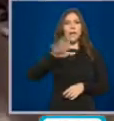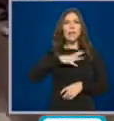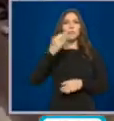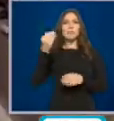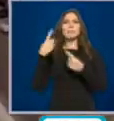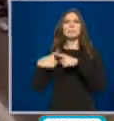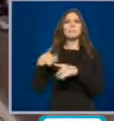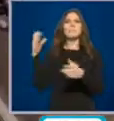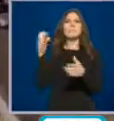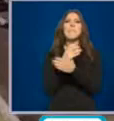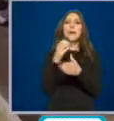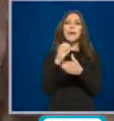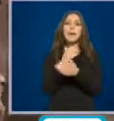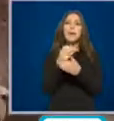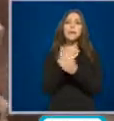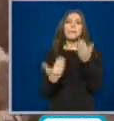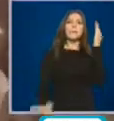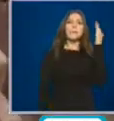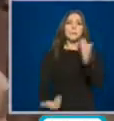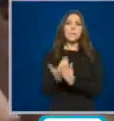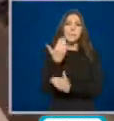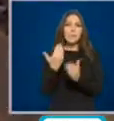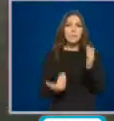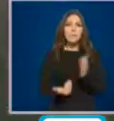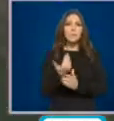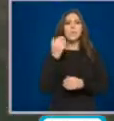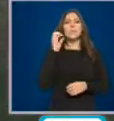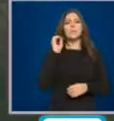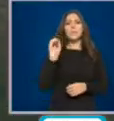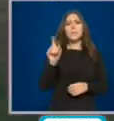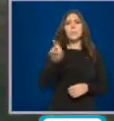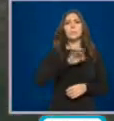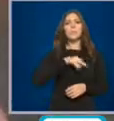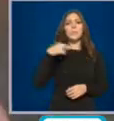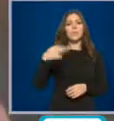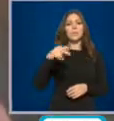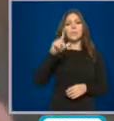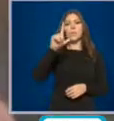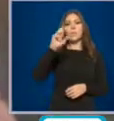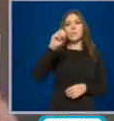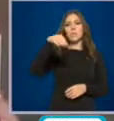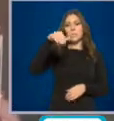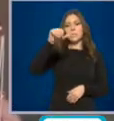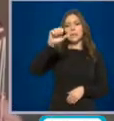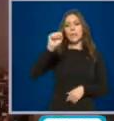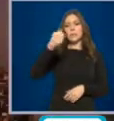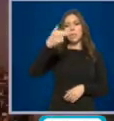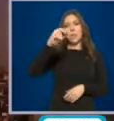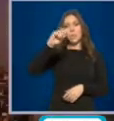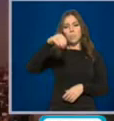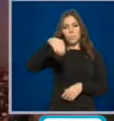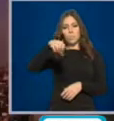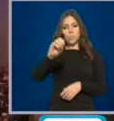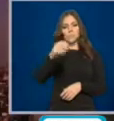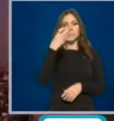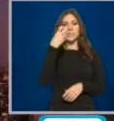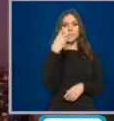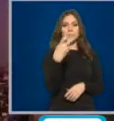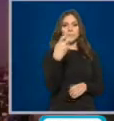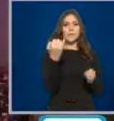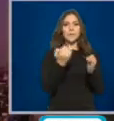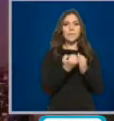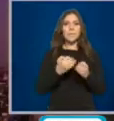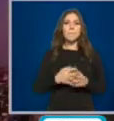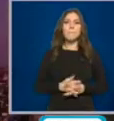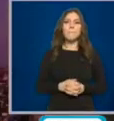hay, fíjate, incluso se le llama, podría llamarse también Lomas Homo, así le le dicen. Esta área comúnmente conocida como